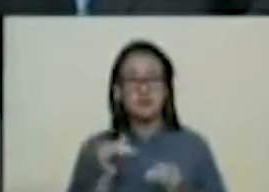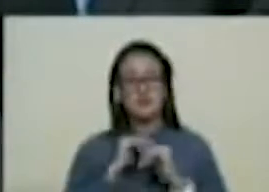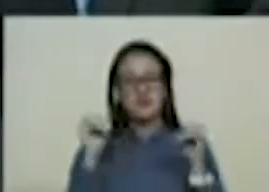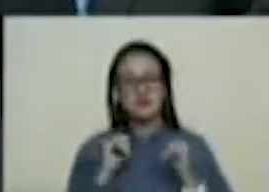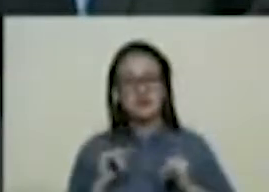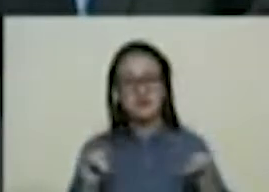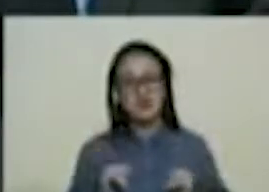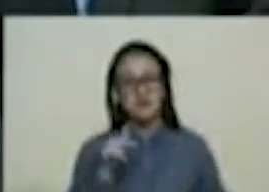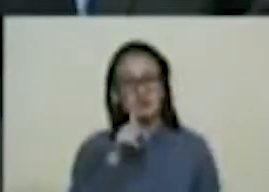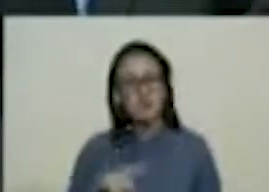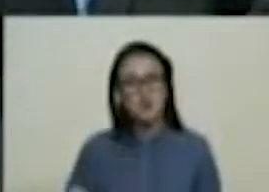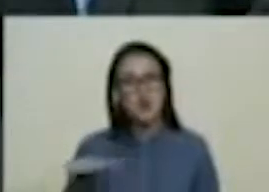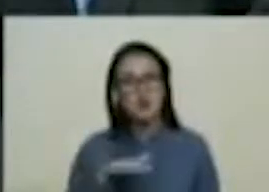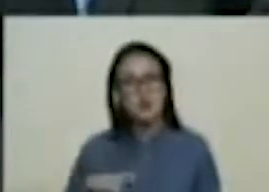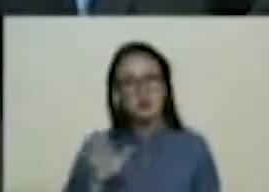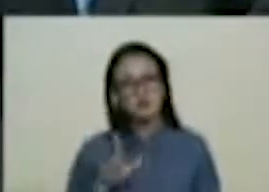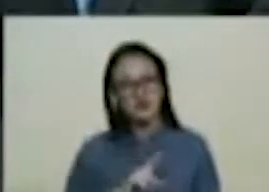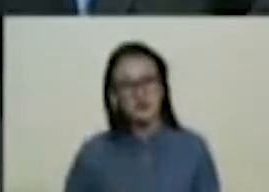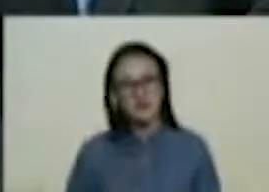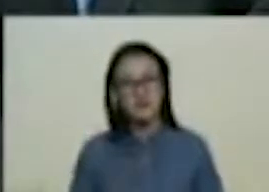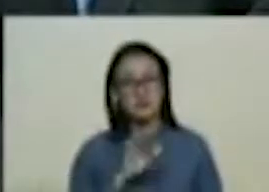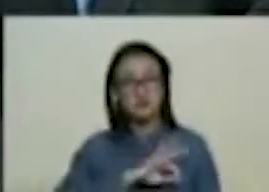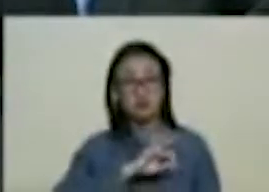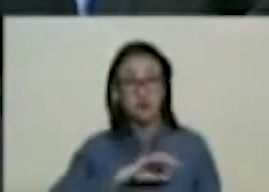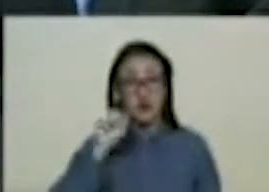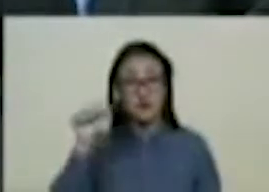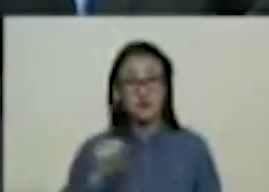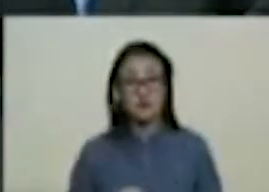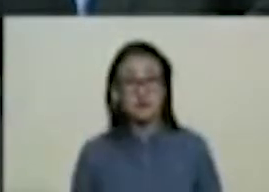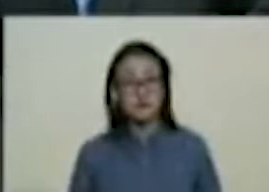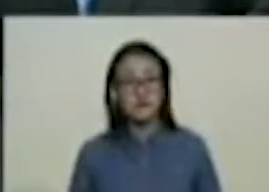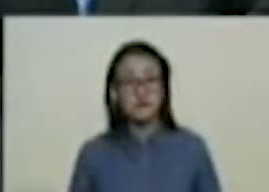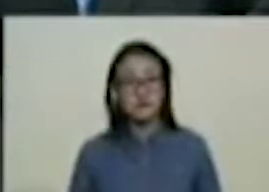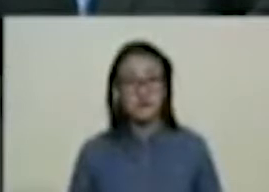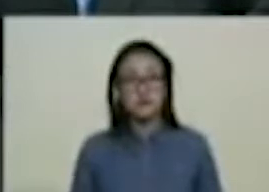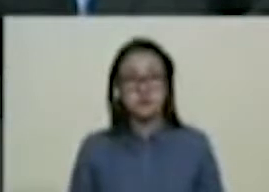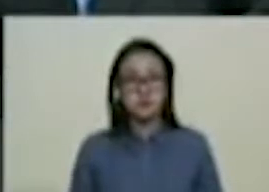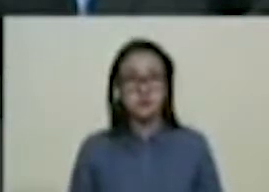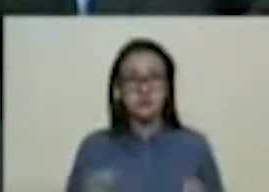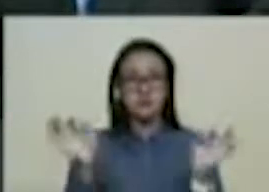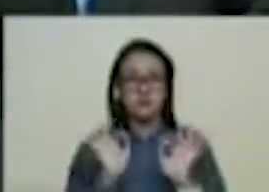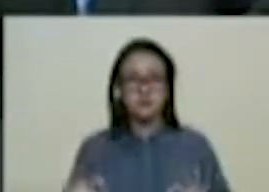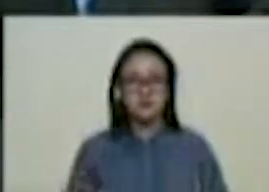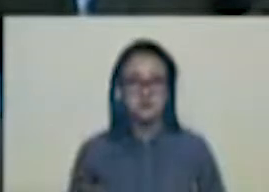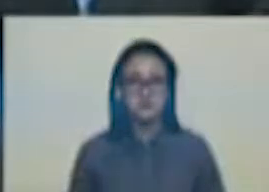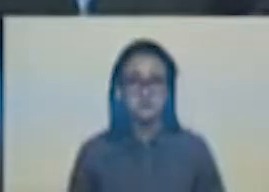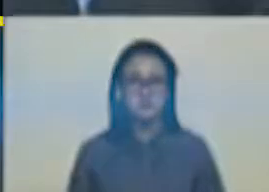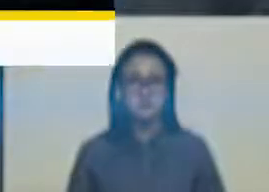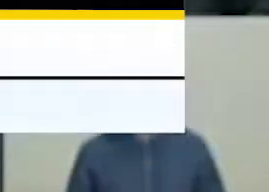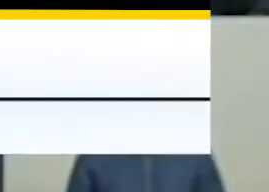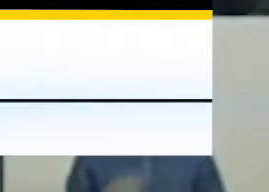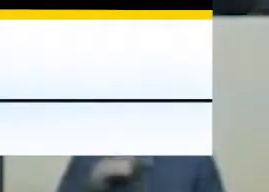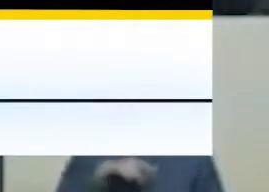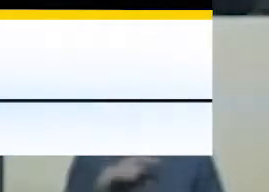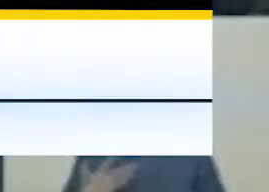de nuestro pueblo. Es nuestro modelo, el modelo socialista que hemos abrazado. Es el modelo que hemos nosotros